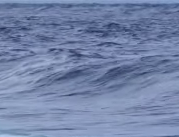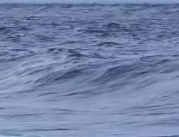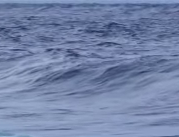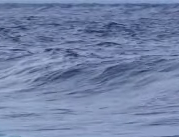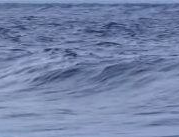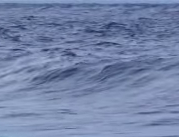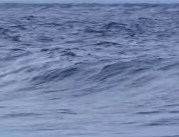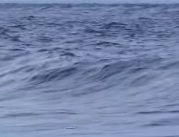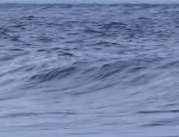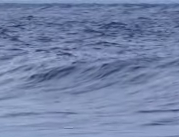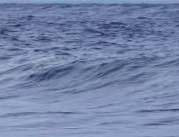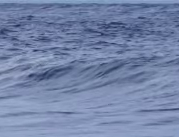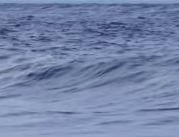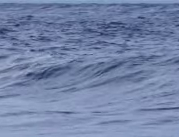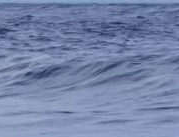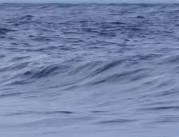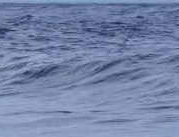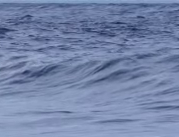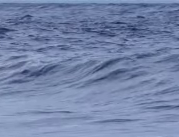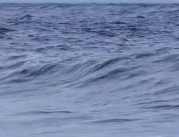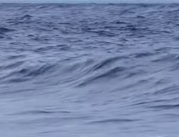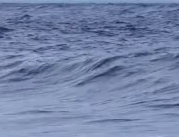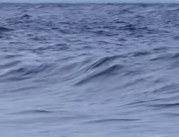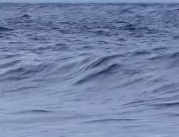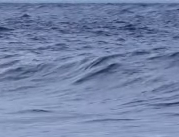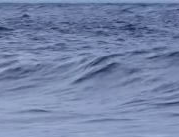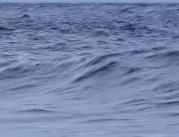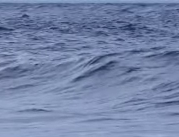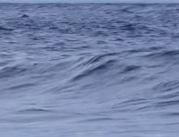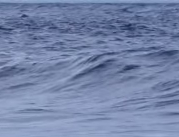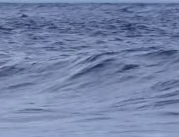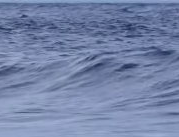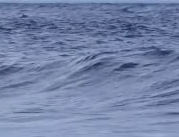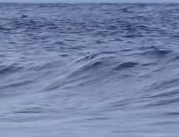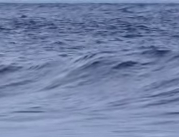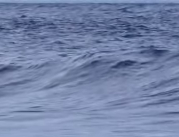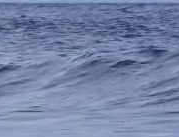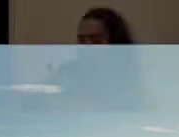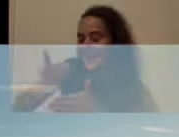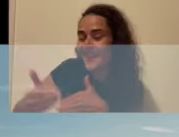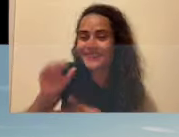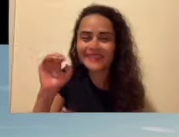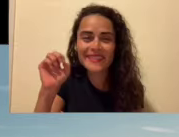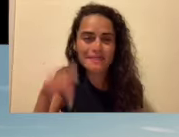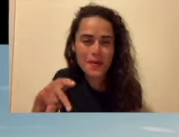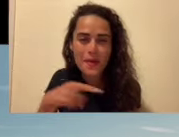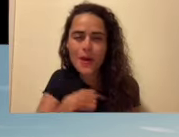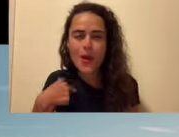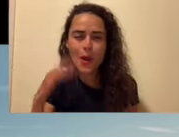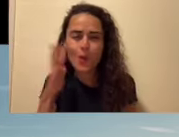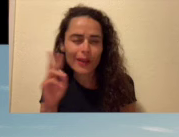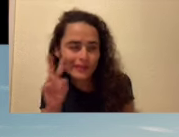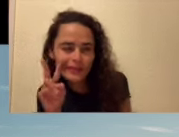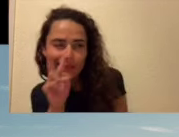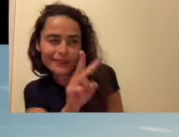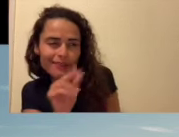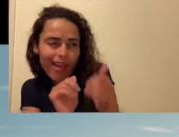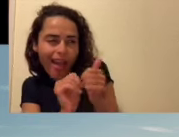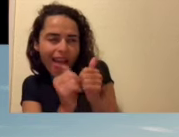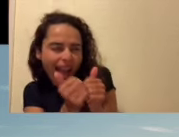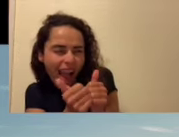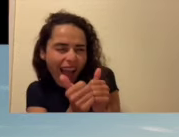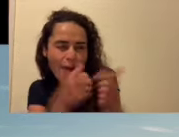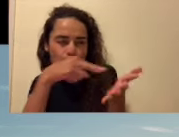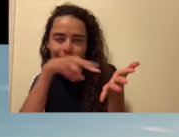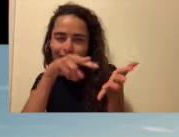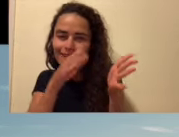sirena o humana y se convertirá en espuma de mar para siempre. In our next episode, we will get to see